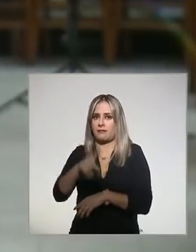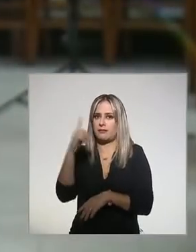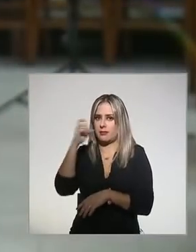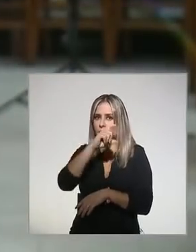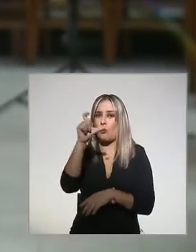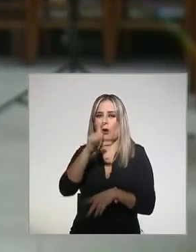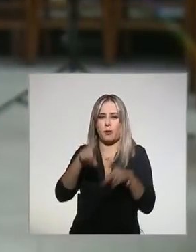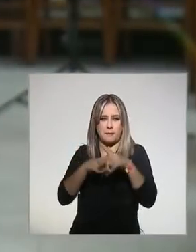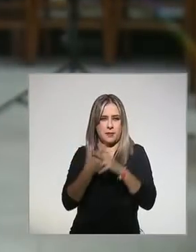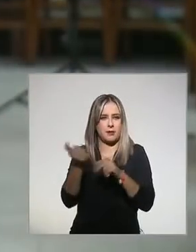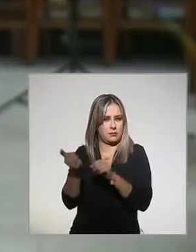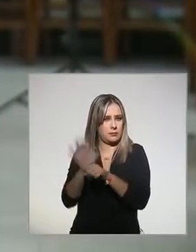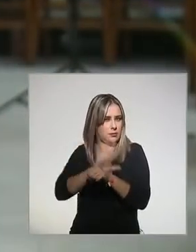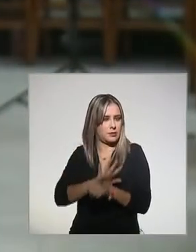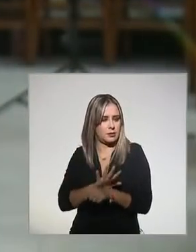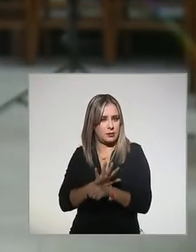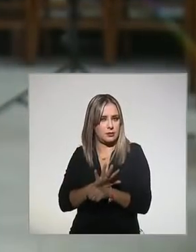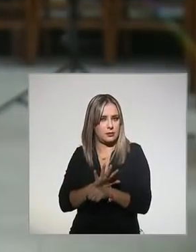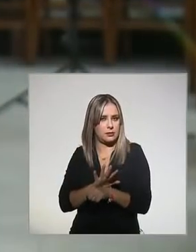la pandemia,